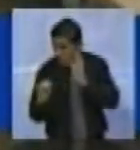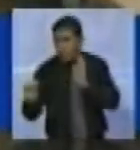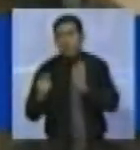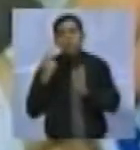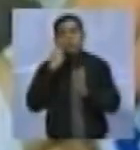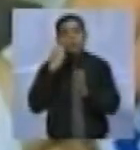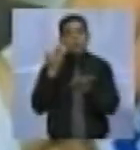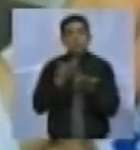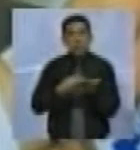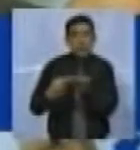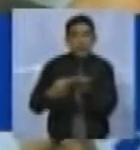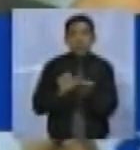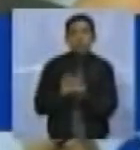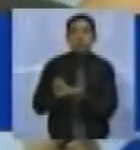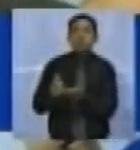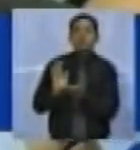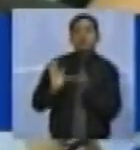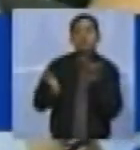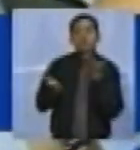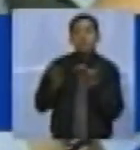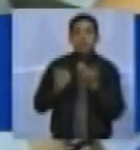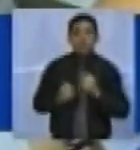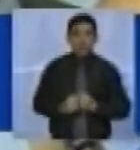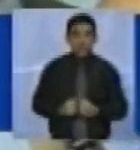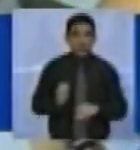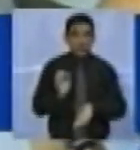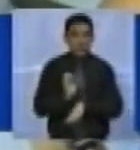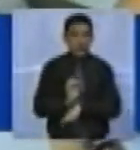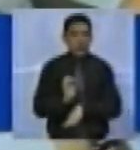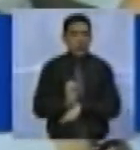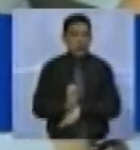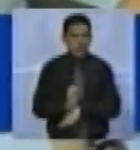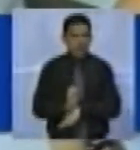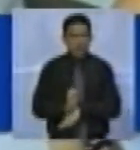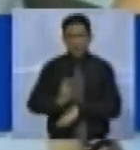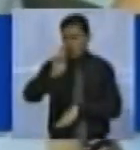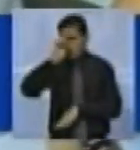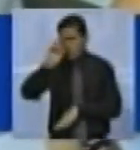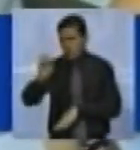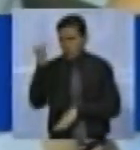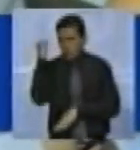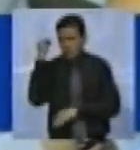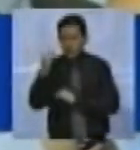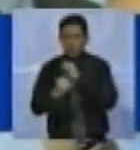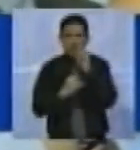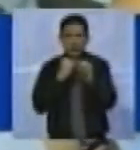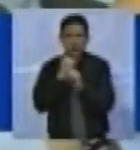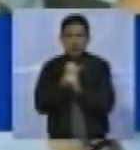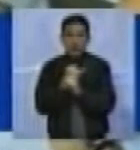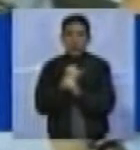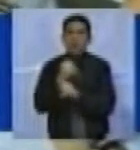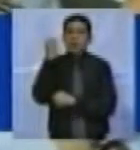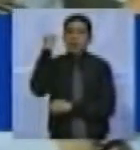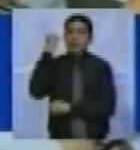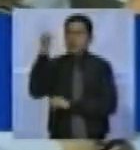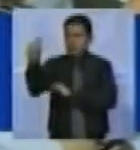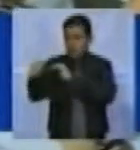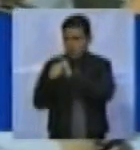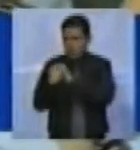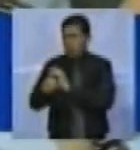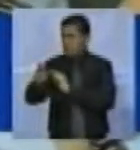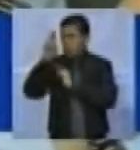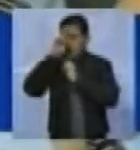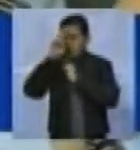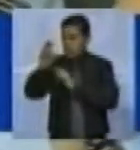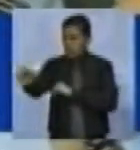asilo político. Lo único que hay en firme es que el Ecuador procede de acuerdo a derecho internacional, de acuerdo al derecho al asilo diplomático y respeta todos